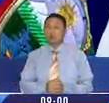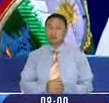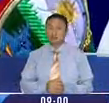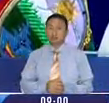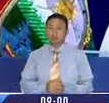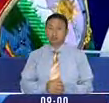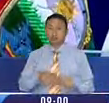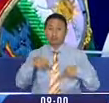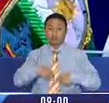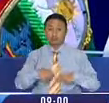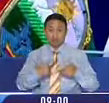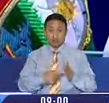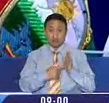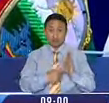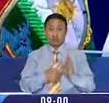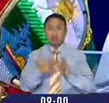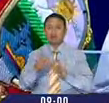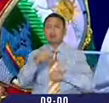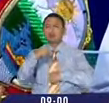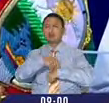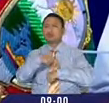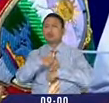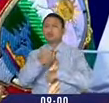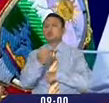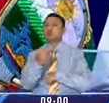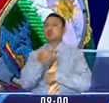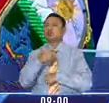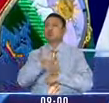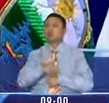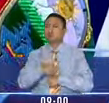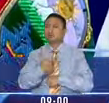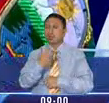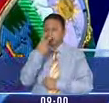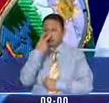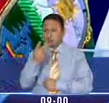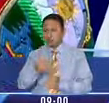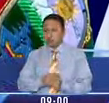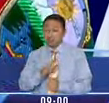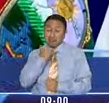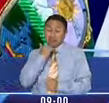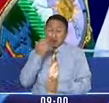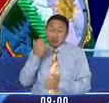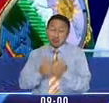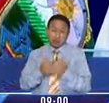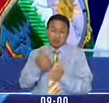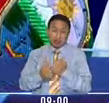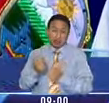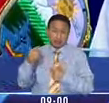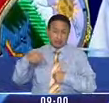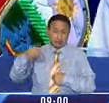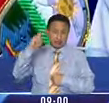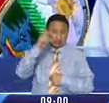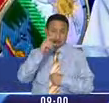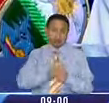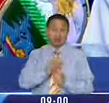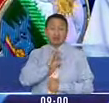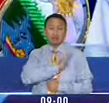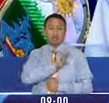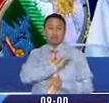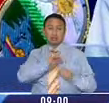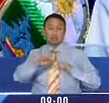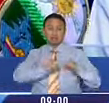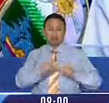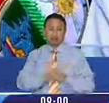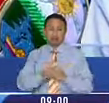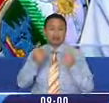forma, mediremos tiempos de ejecución, identificaremos posibles dificultades operativas y técnicas